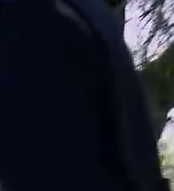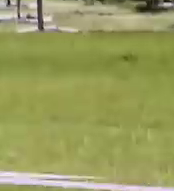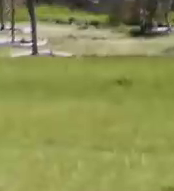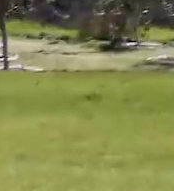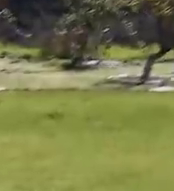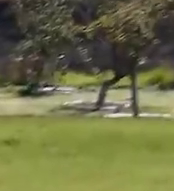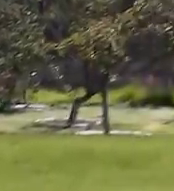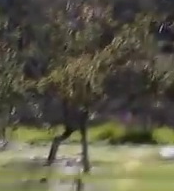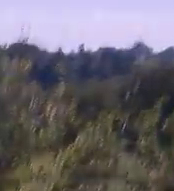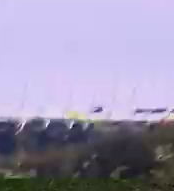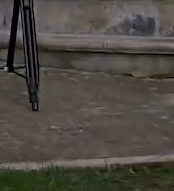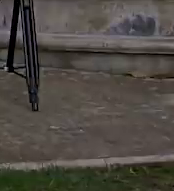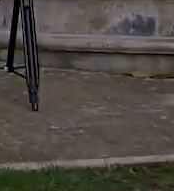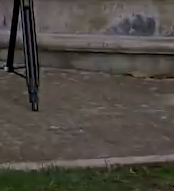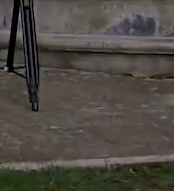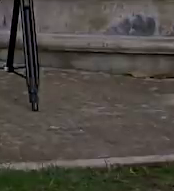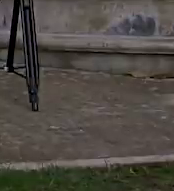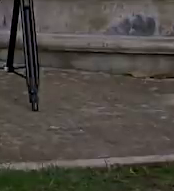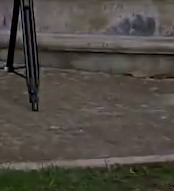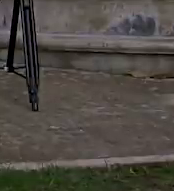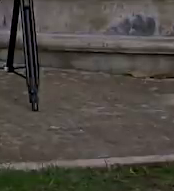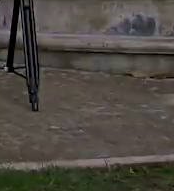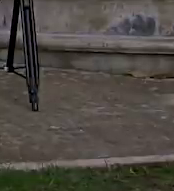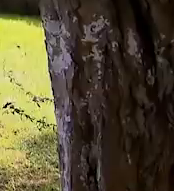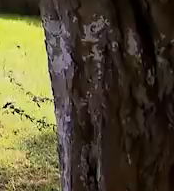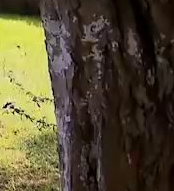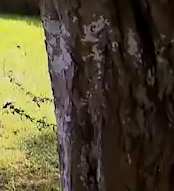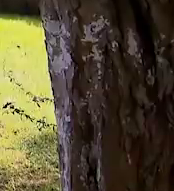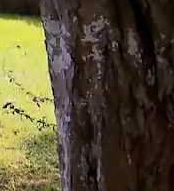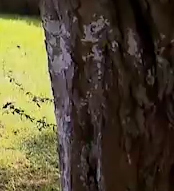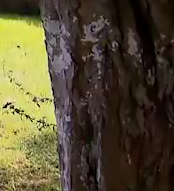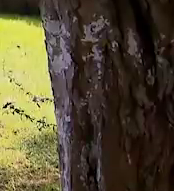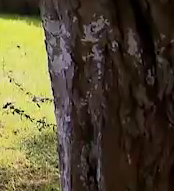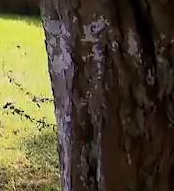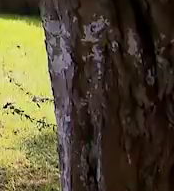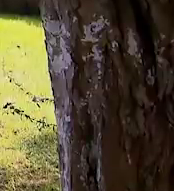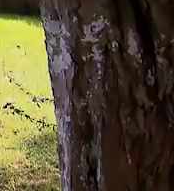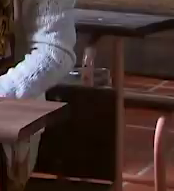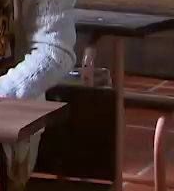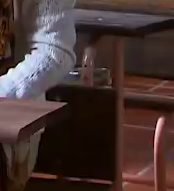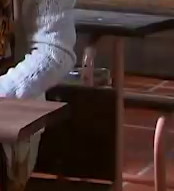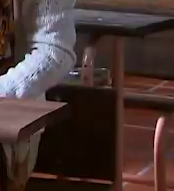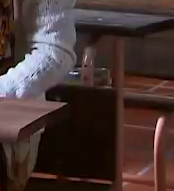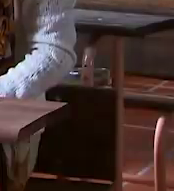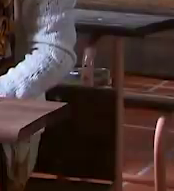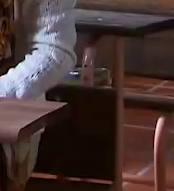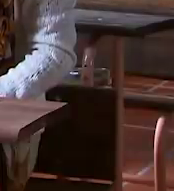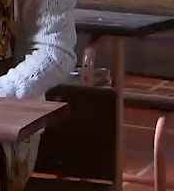Thank you.